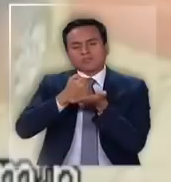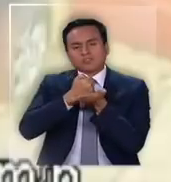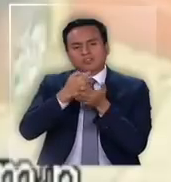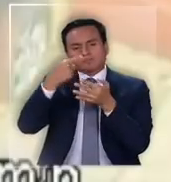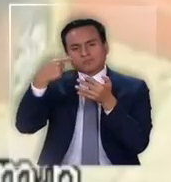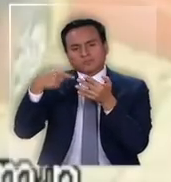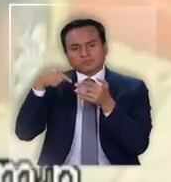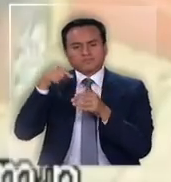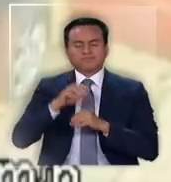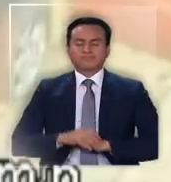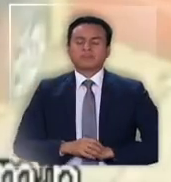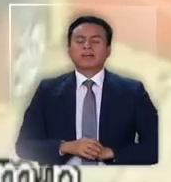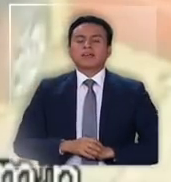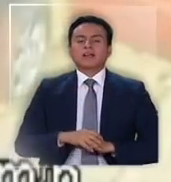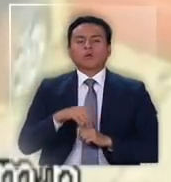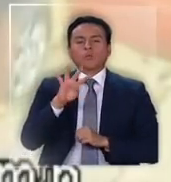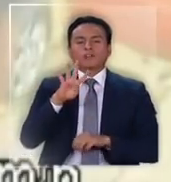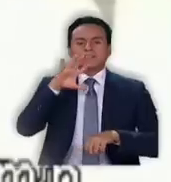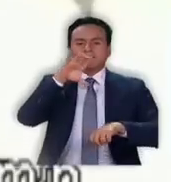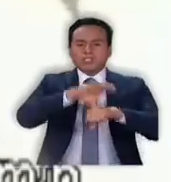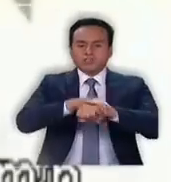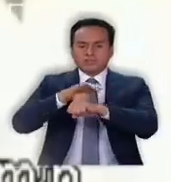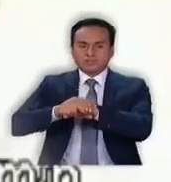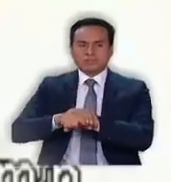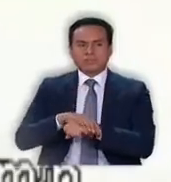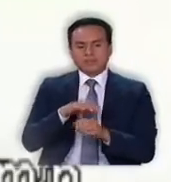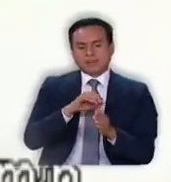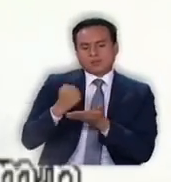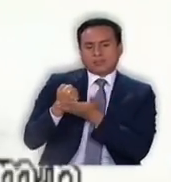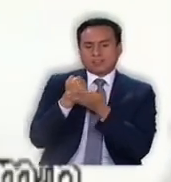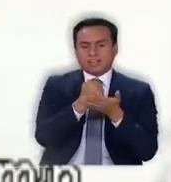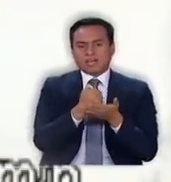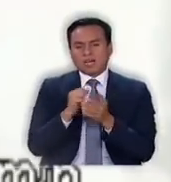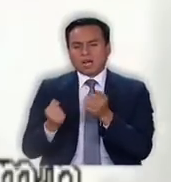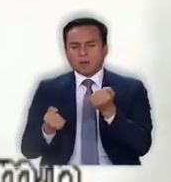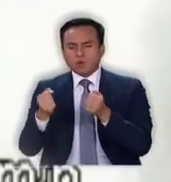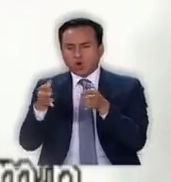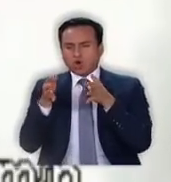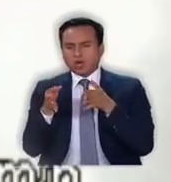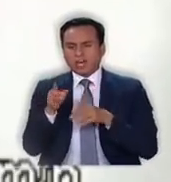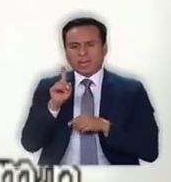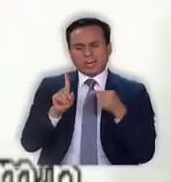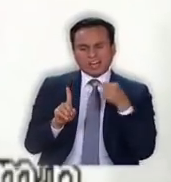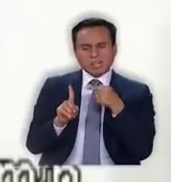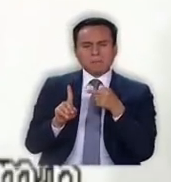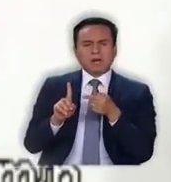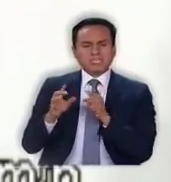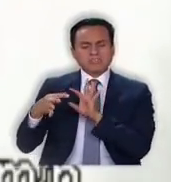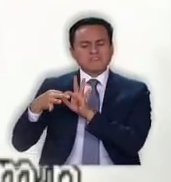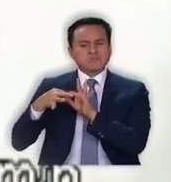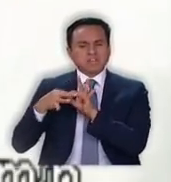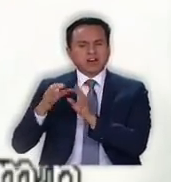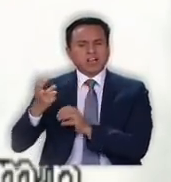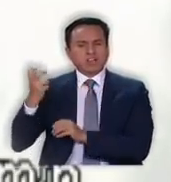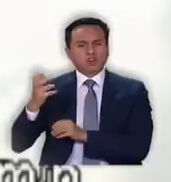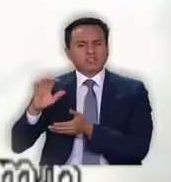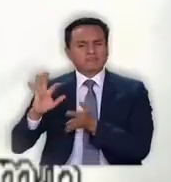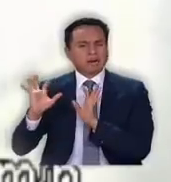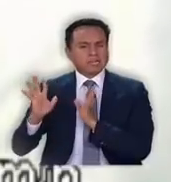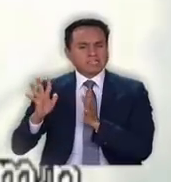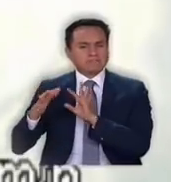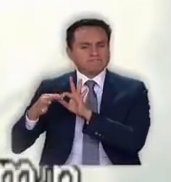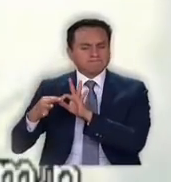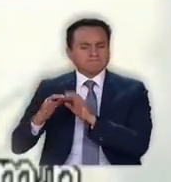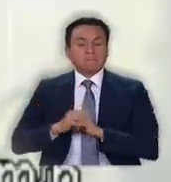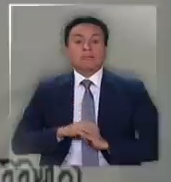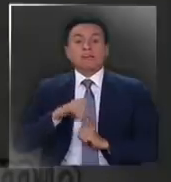farmacéuticos. 4 detenidos, entre ellos el peoneta del camión que, según la investigación, estaría vinculado con los ladrones. Muy lamentable